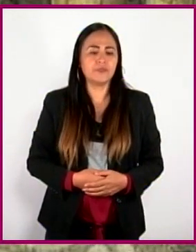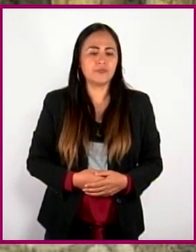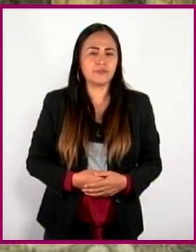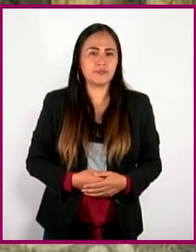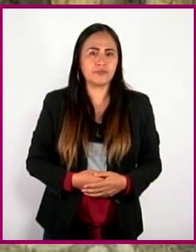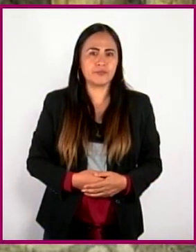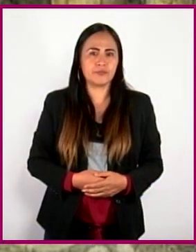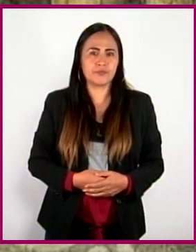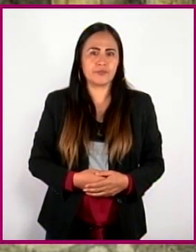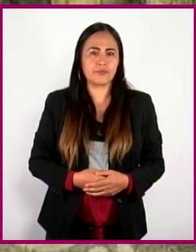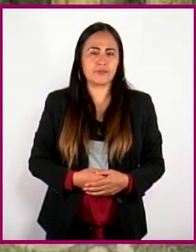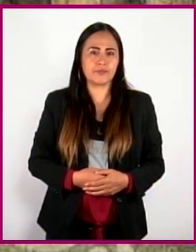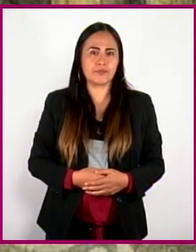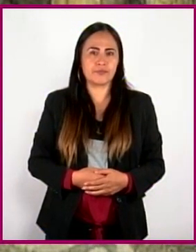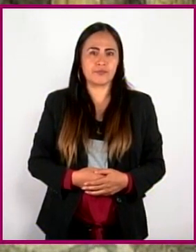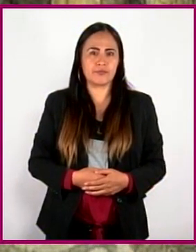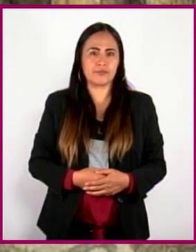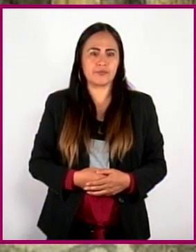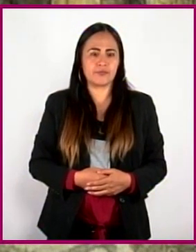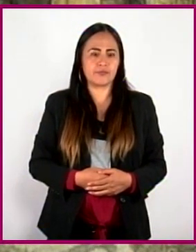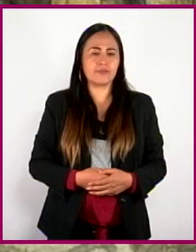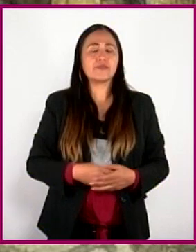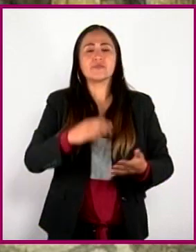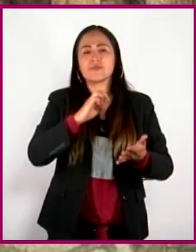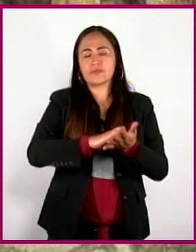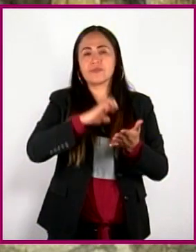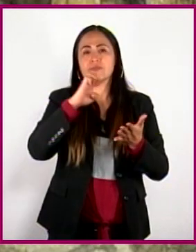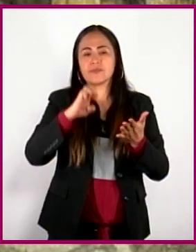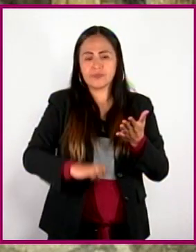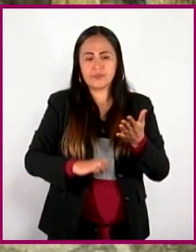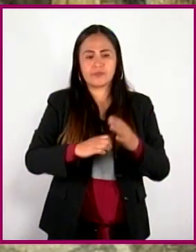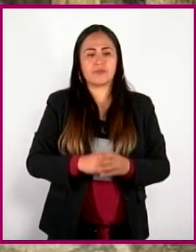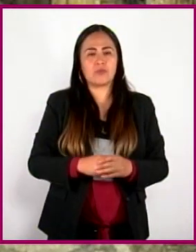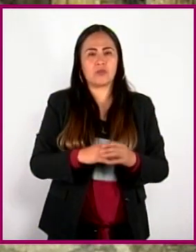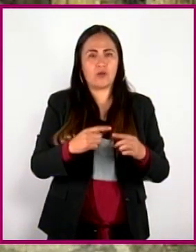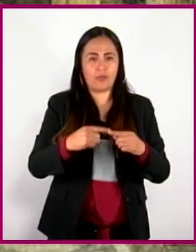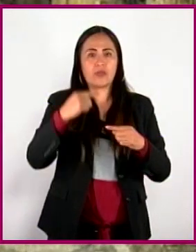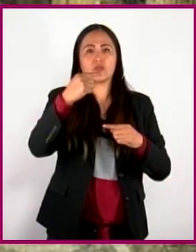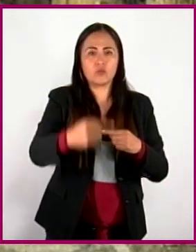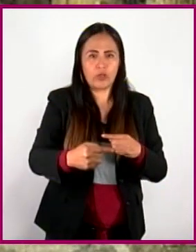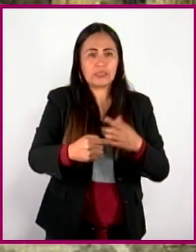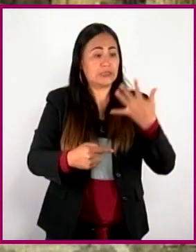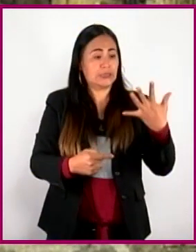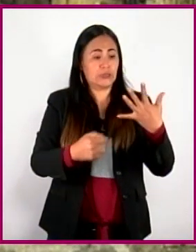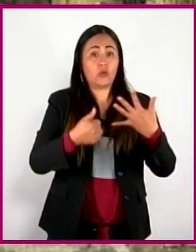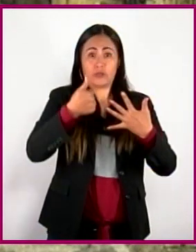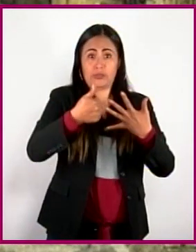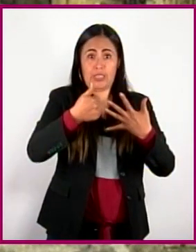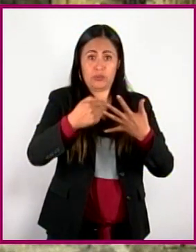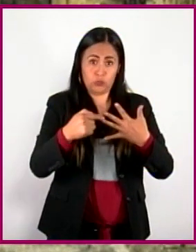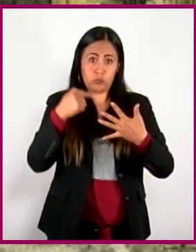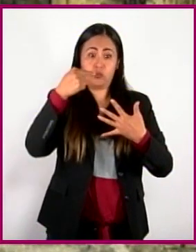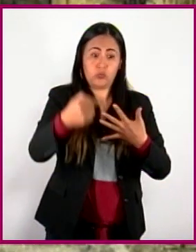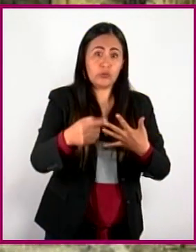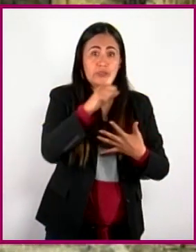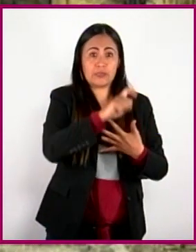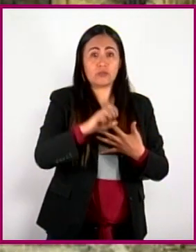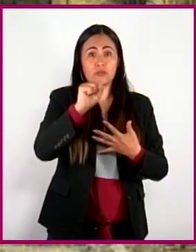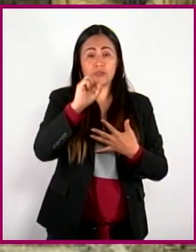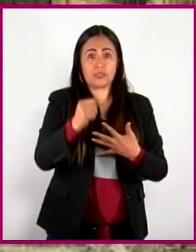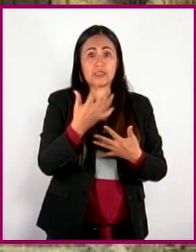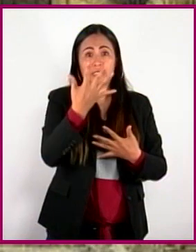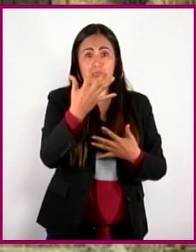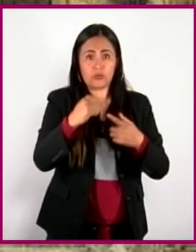Por ejemplo, el sucesor de 5 es 6. El sucesor de 165